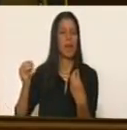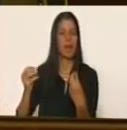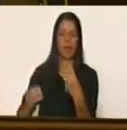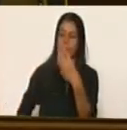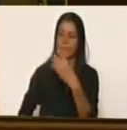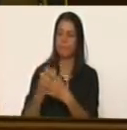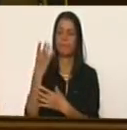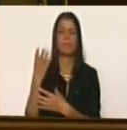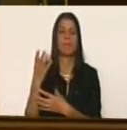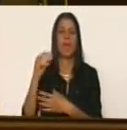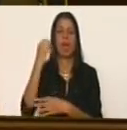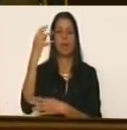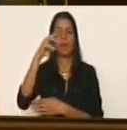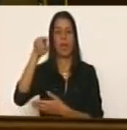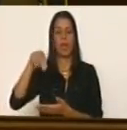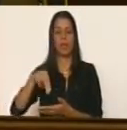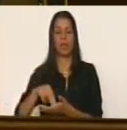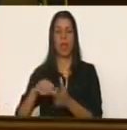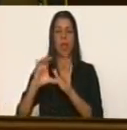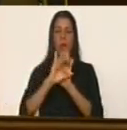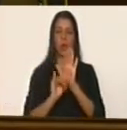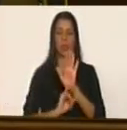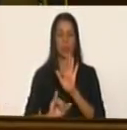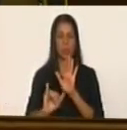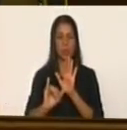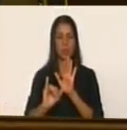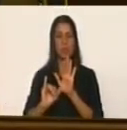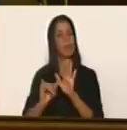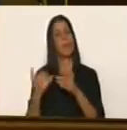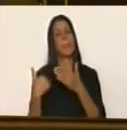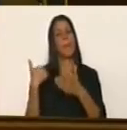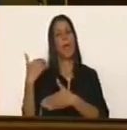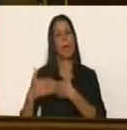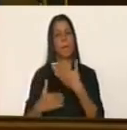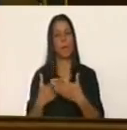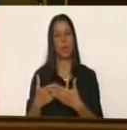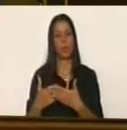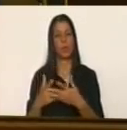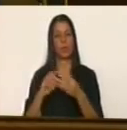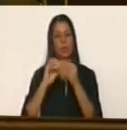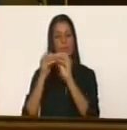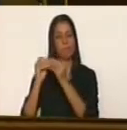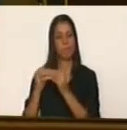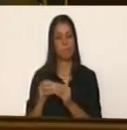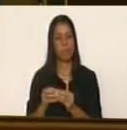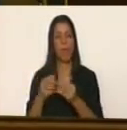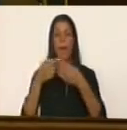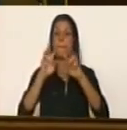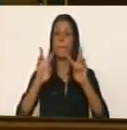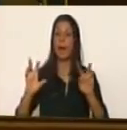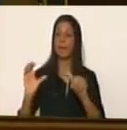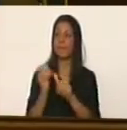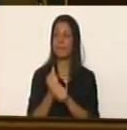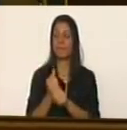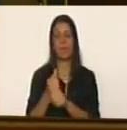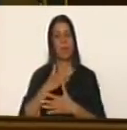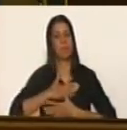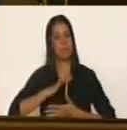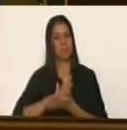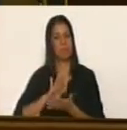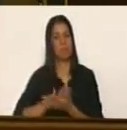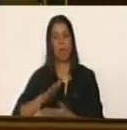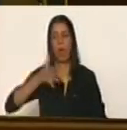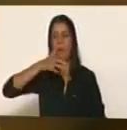esta magna Asamblea Nacional Constituyente trajo como resultado el restablecimiento de la paz y tranquilidad en todo